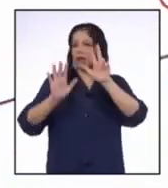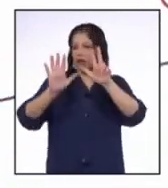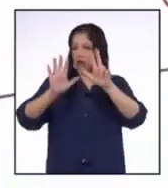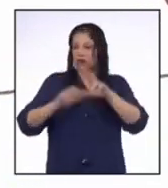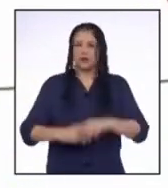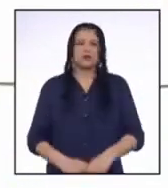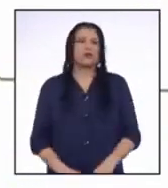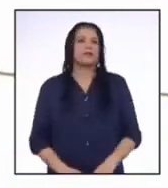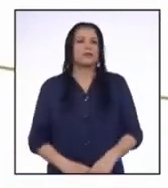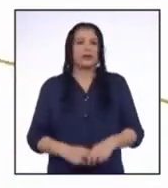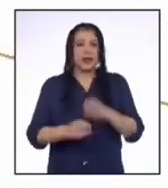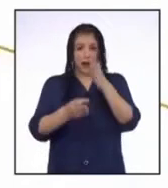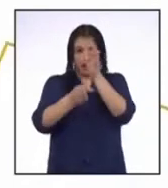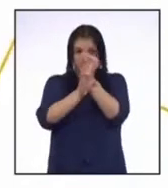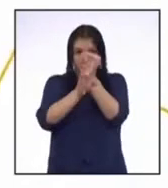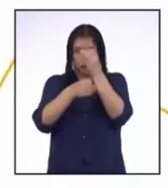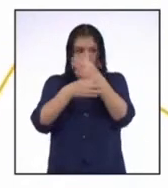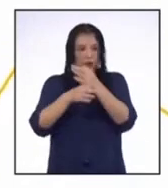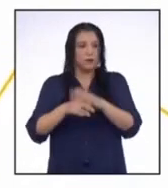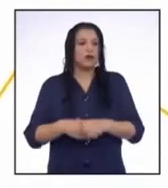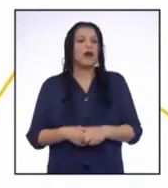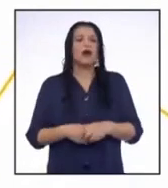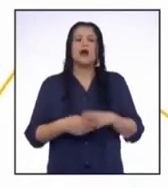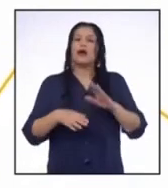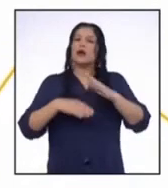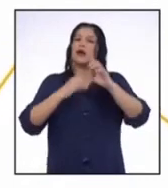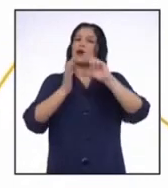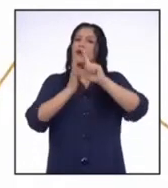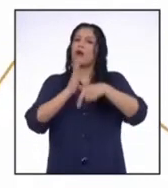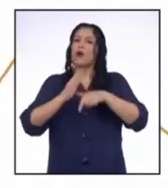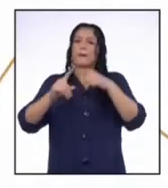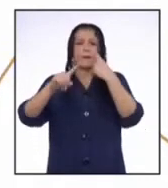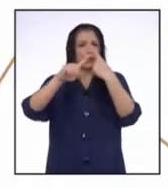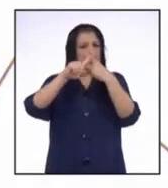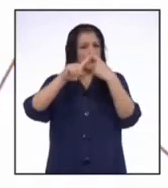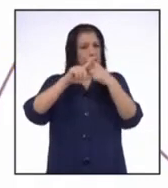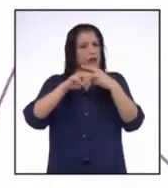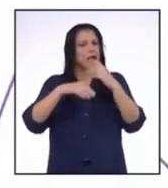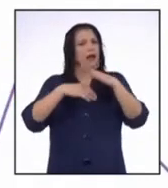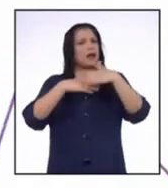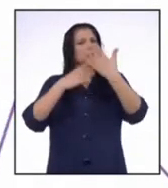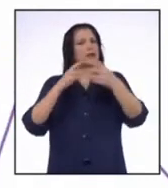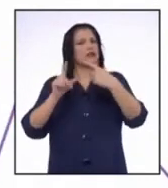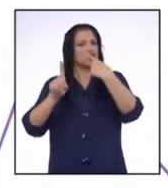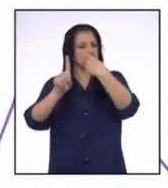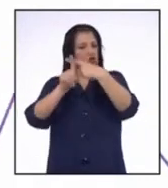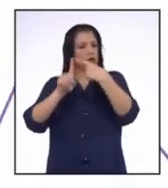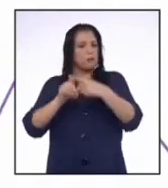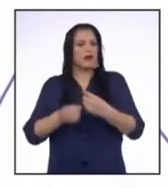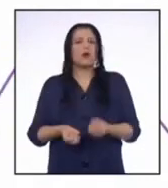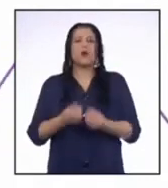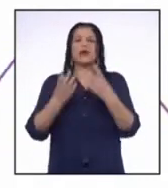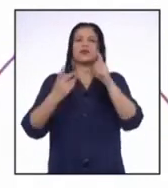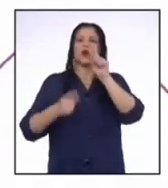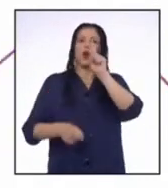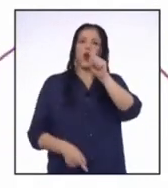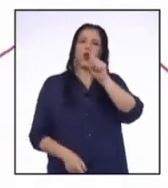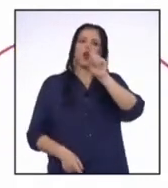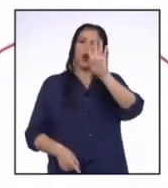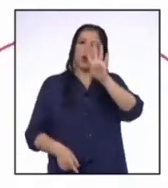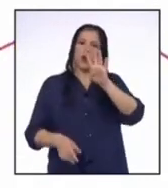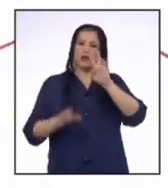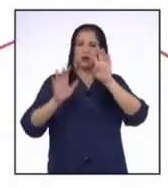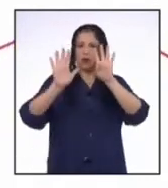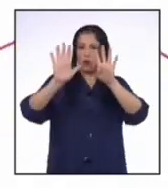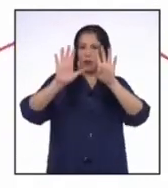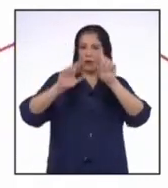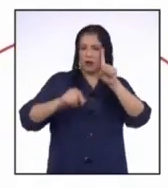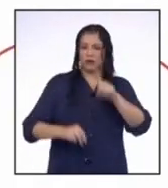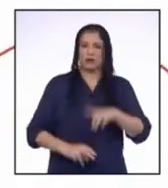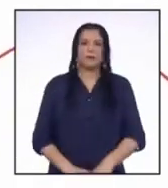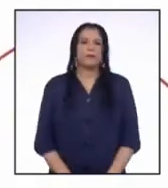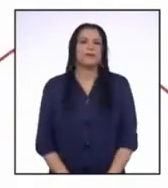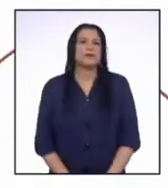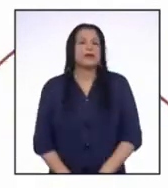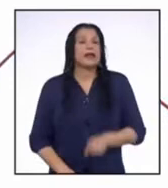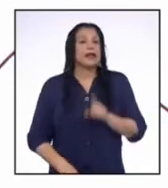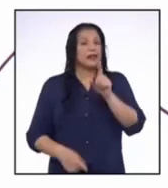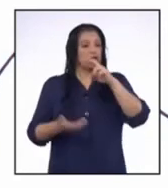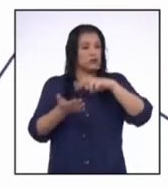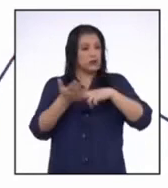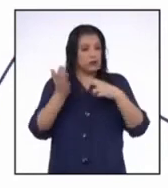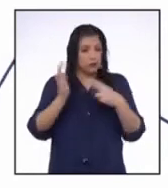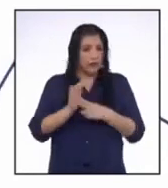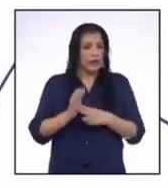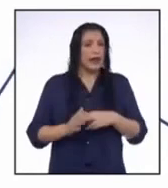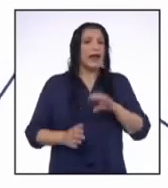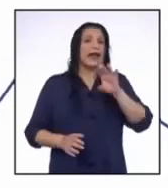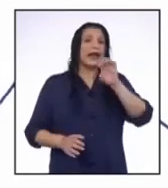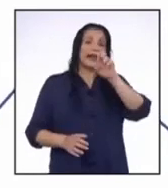kilogramos, en la fórmula. Luego multipliqué y sumé los números y me salió 1491. Eso quiere decir